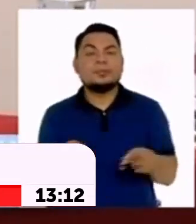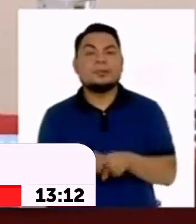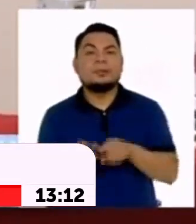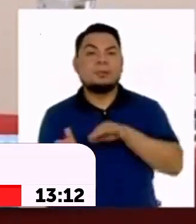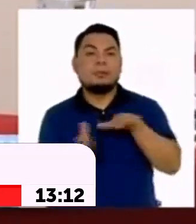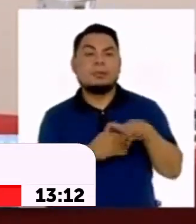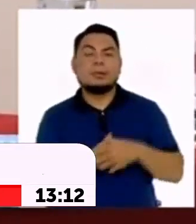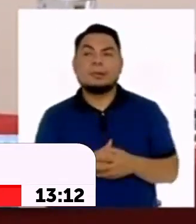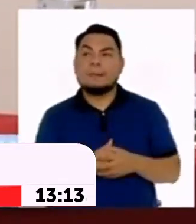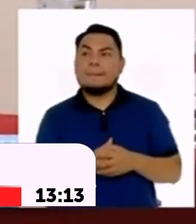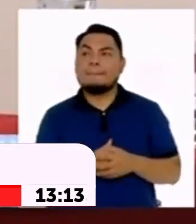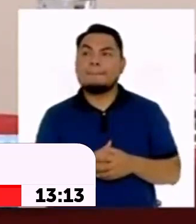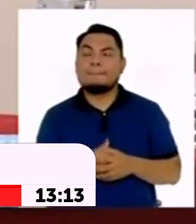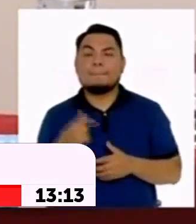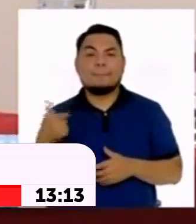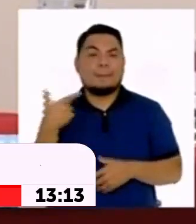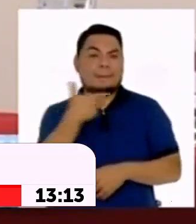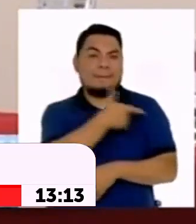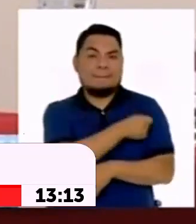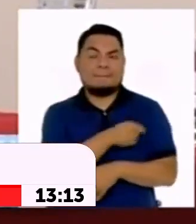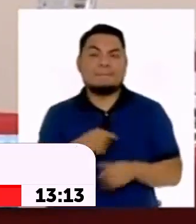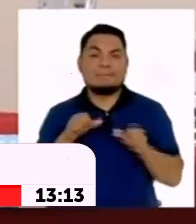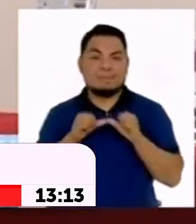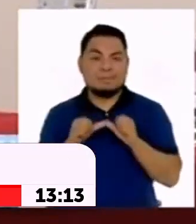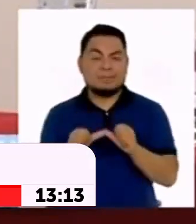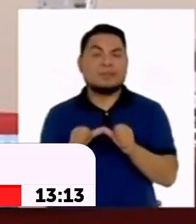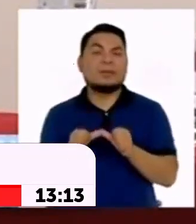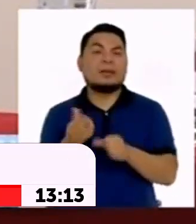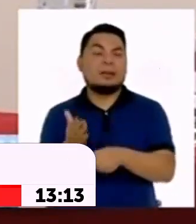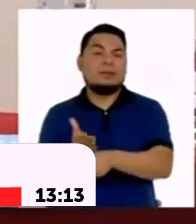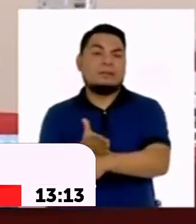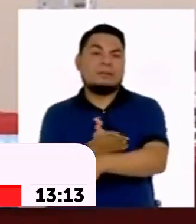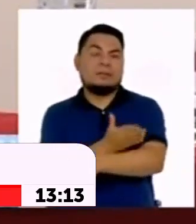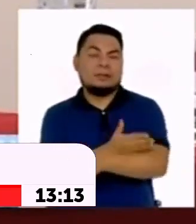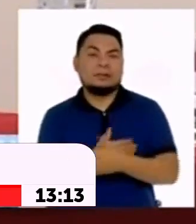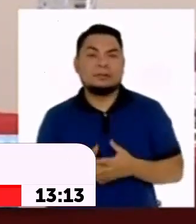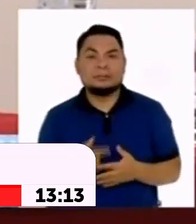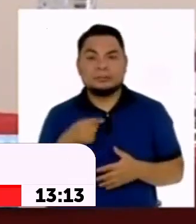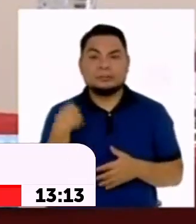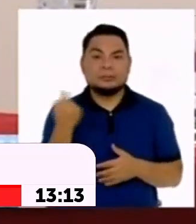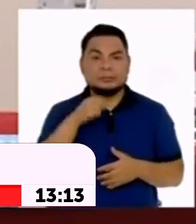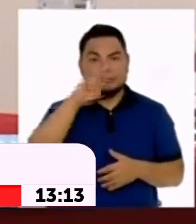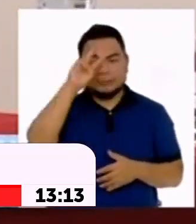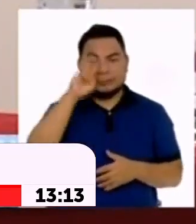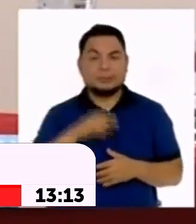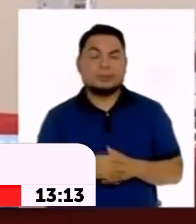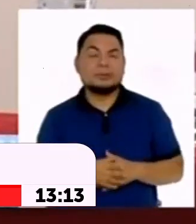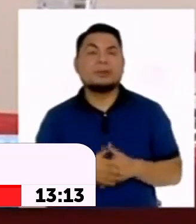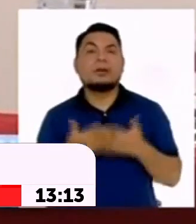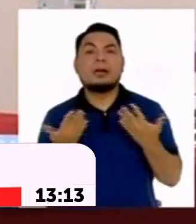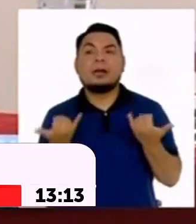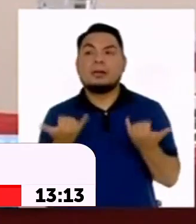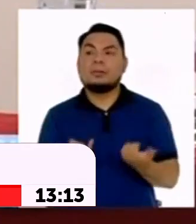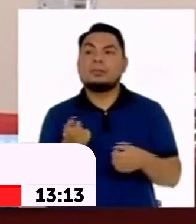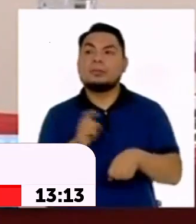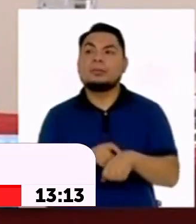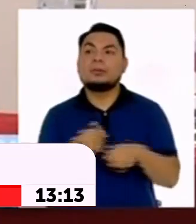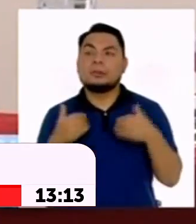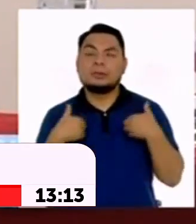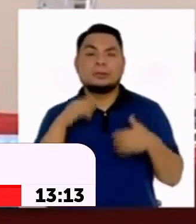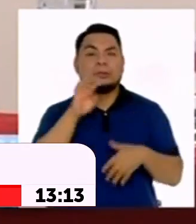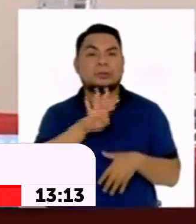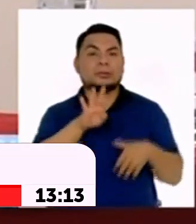parte, la vacunación sigue avanzando en nuestro país. En este momento